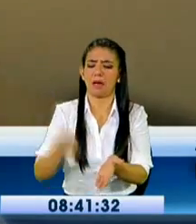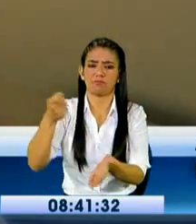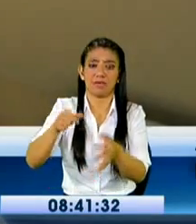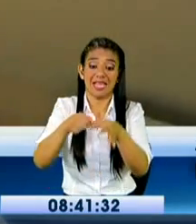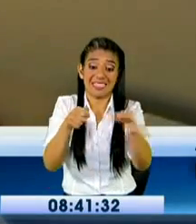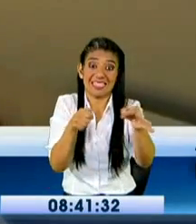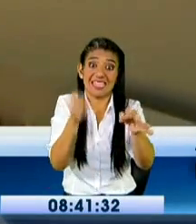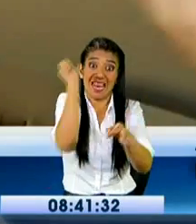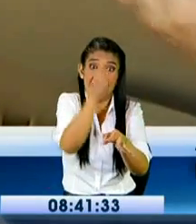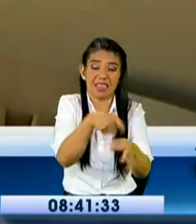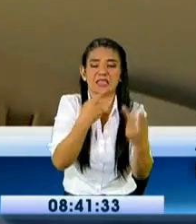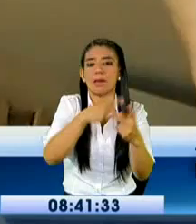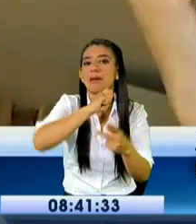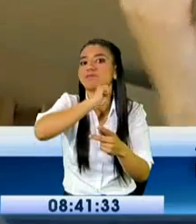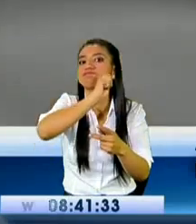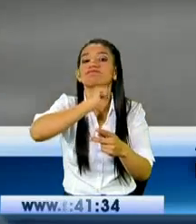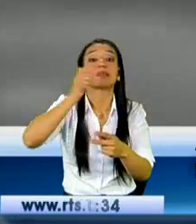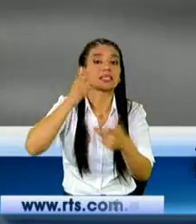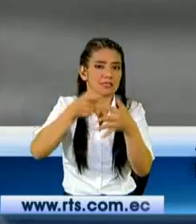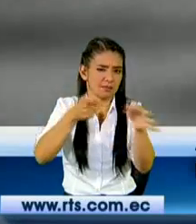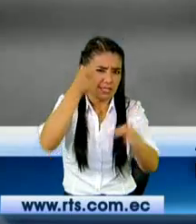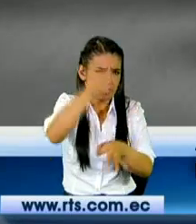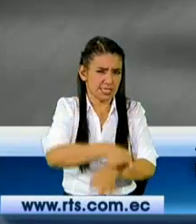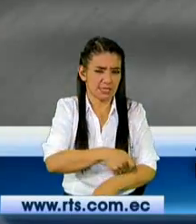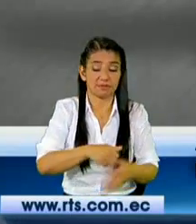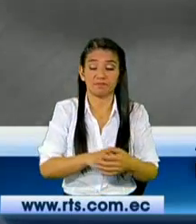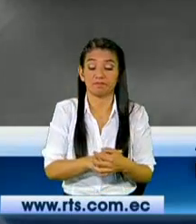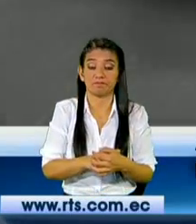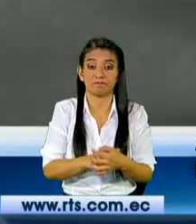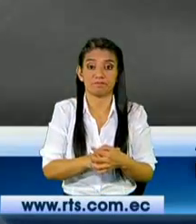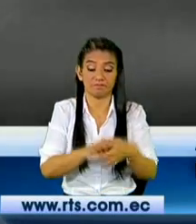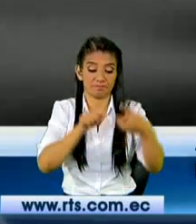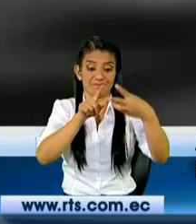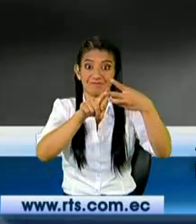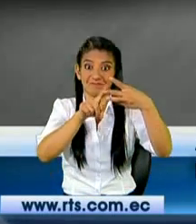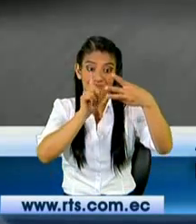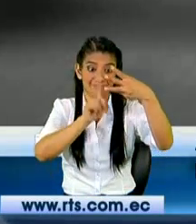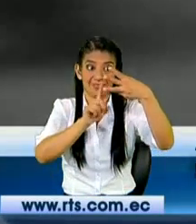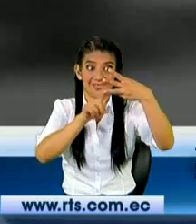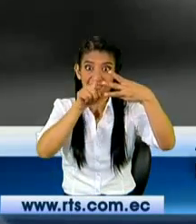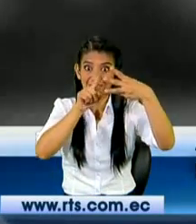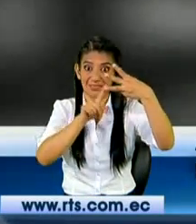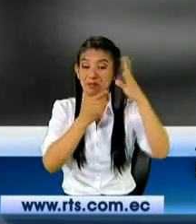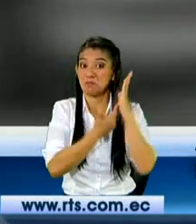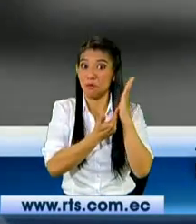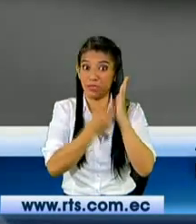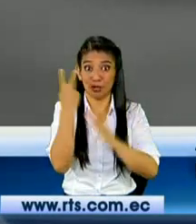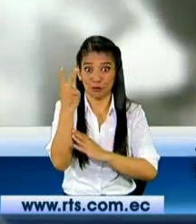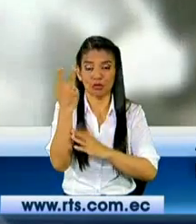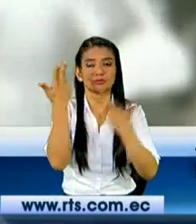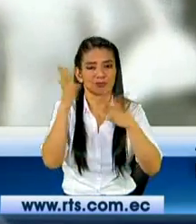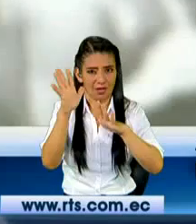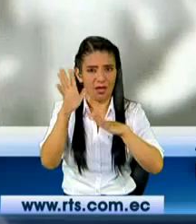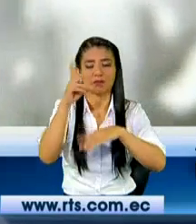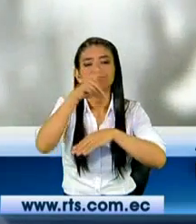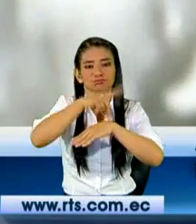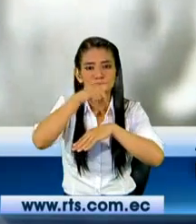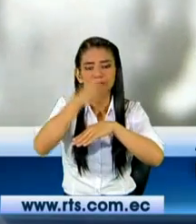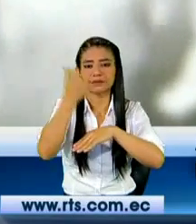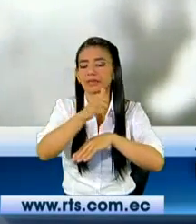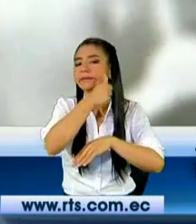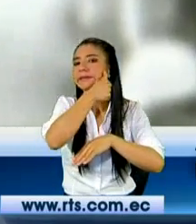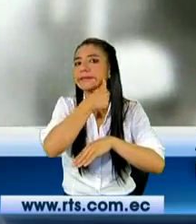estilete y hojas de afeitar. En los dos últimos casos, las féminas fueron sometidas a exhaustivas